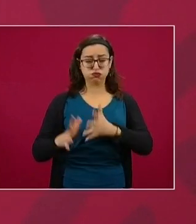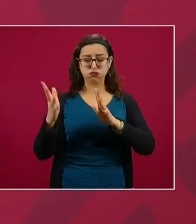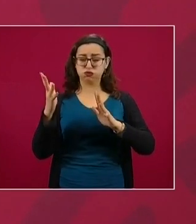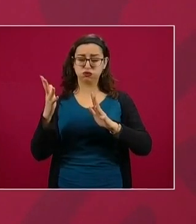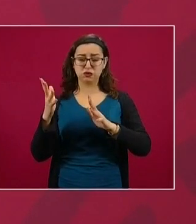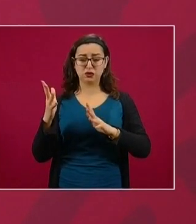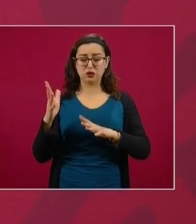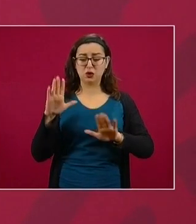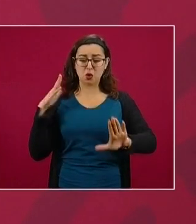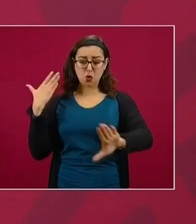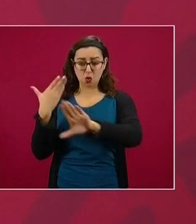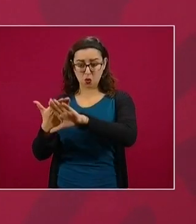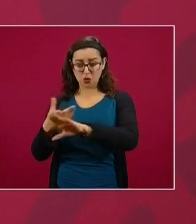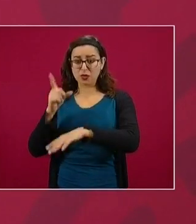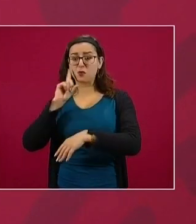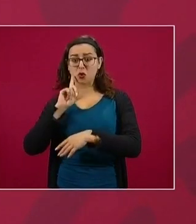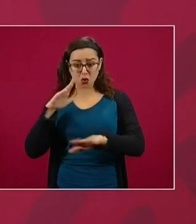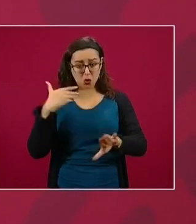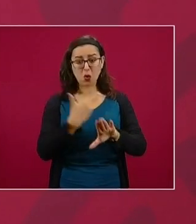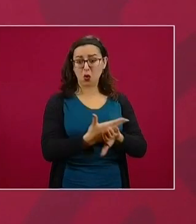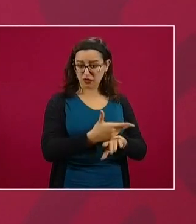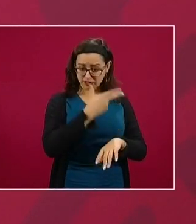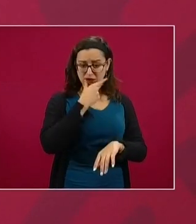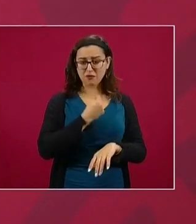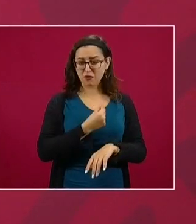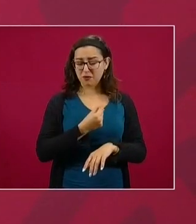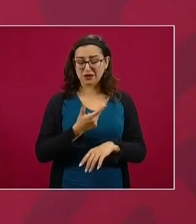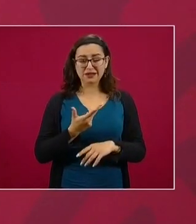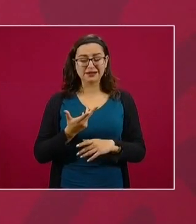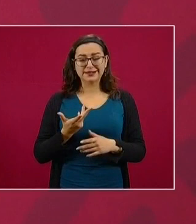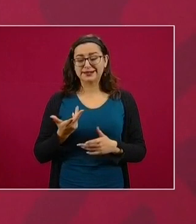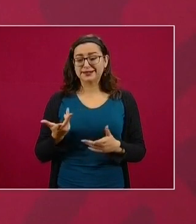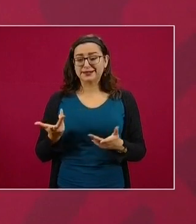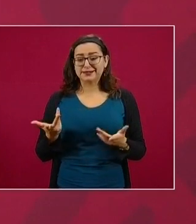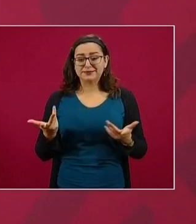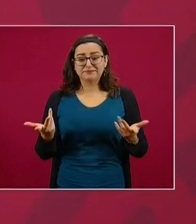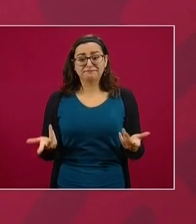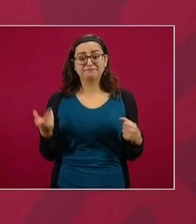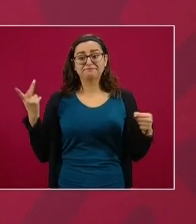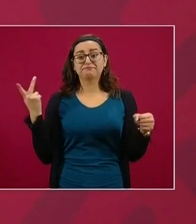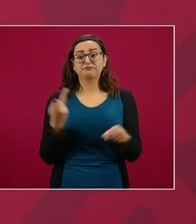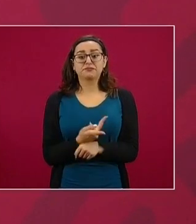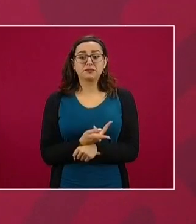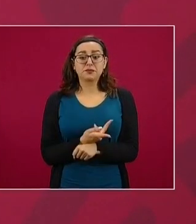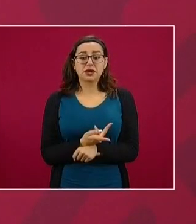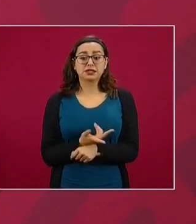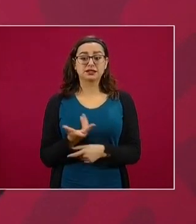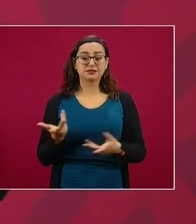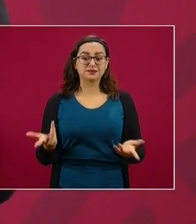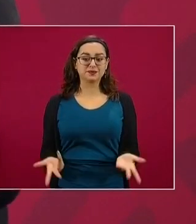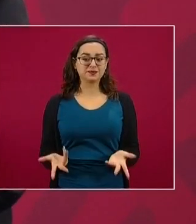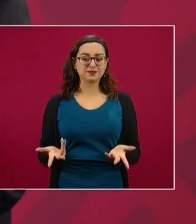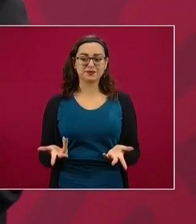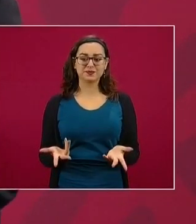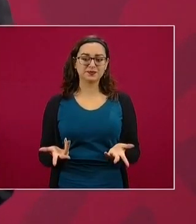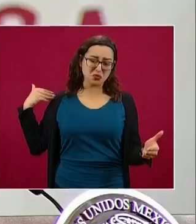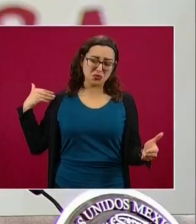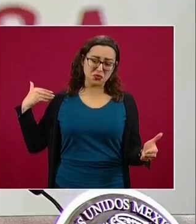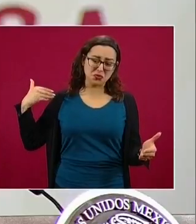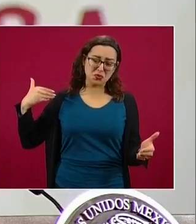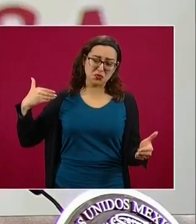contra mujeres y hombres pues es el fruto podrido de un